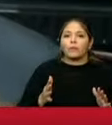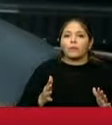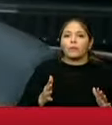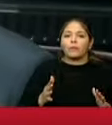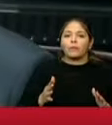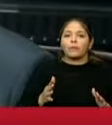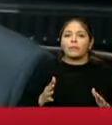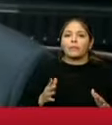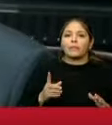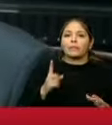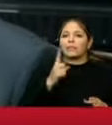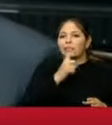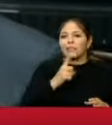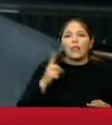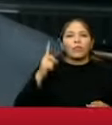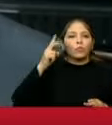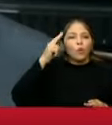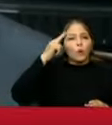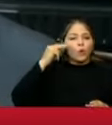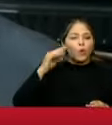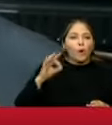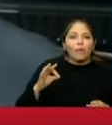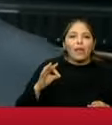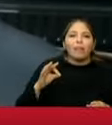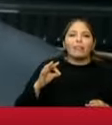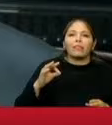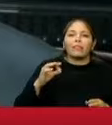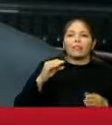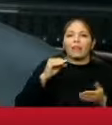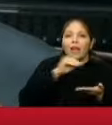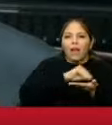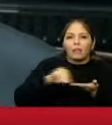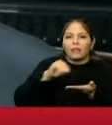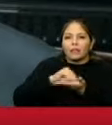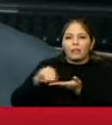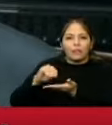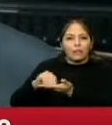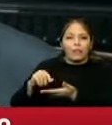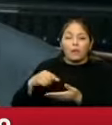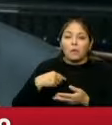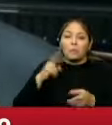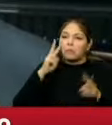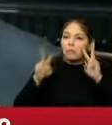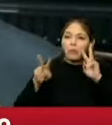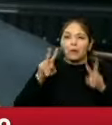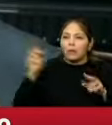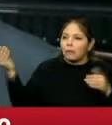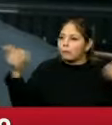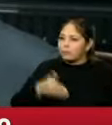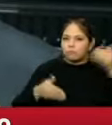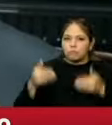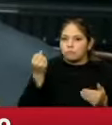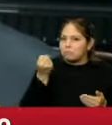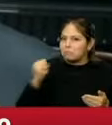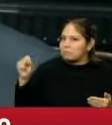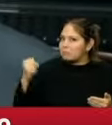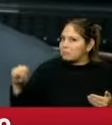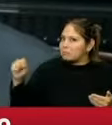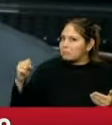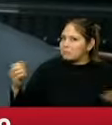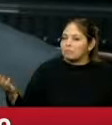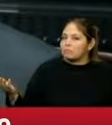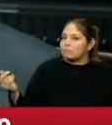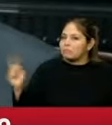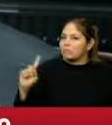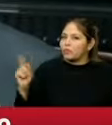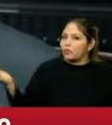automática. Claro. Esto, antes claro. Era como, hacían lo mismo, pero exacto. Claro, como tenían el antes número... Antes era una escribanía. Exacto, claro. Como tenían el número... Sí, les cuento